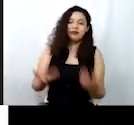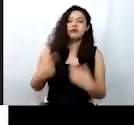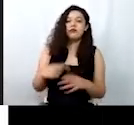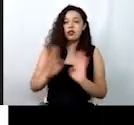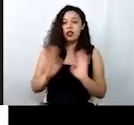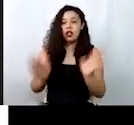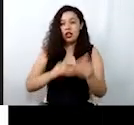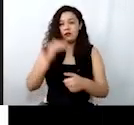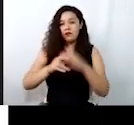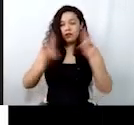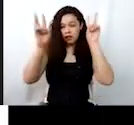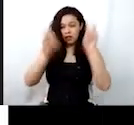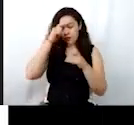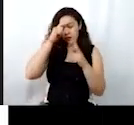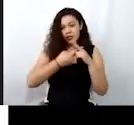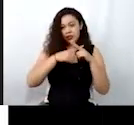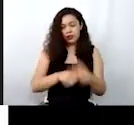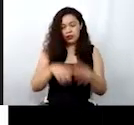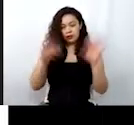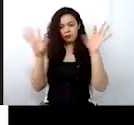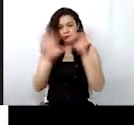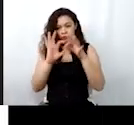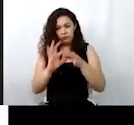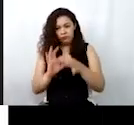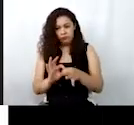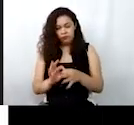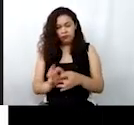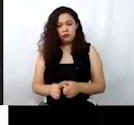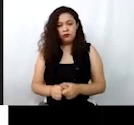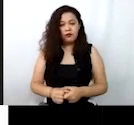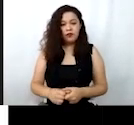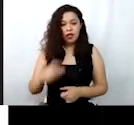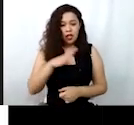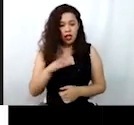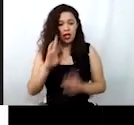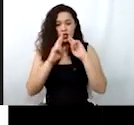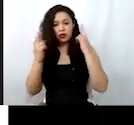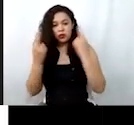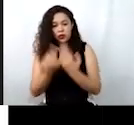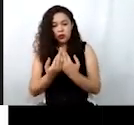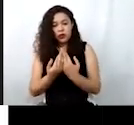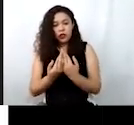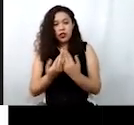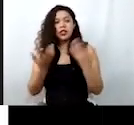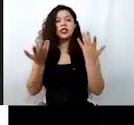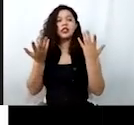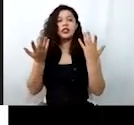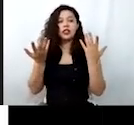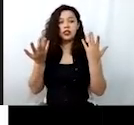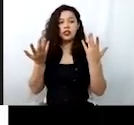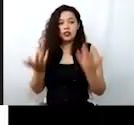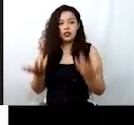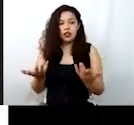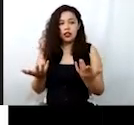concluimos el tema de introducción a la alineación. Nos quedan las sesiones donde trabajaremos